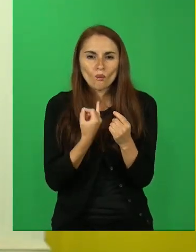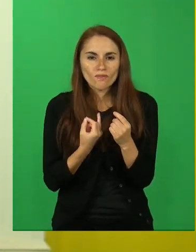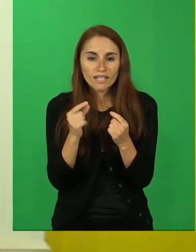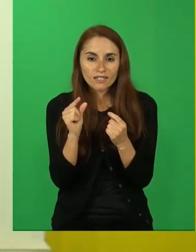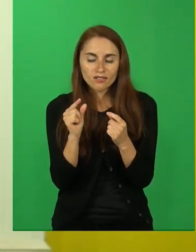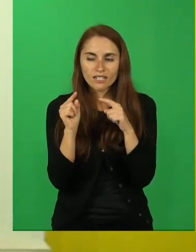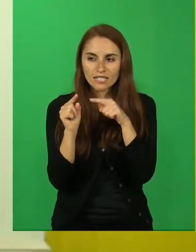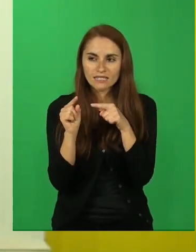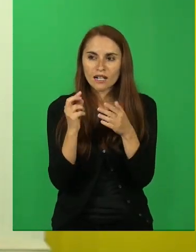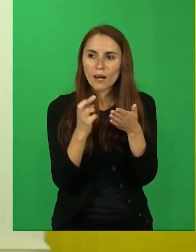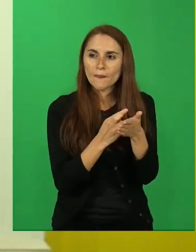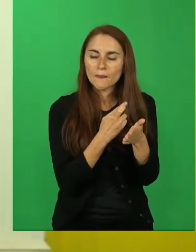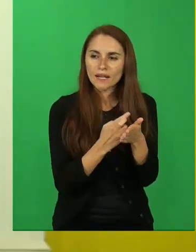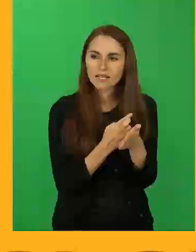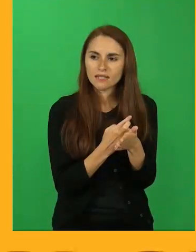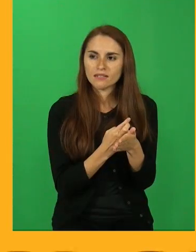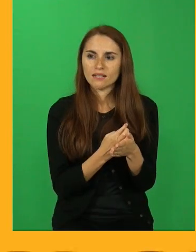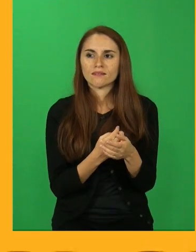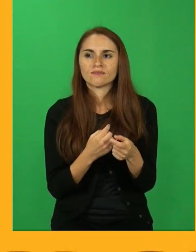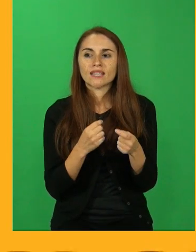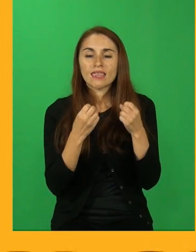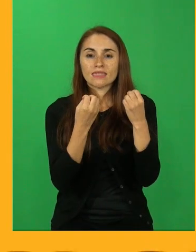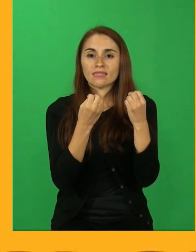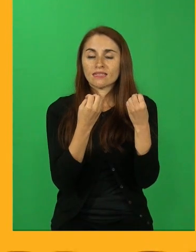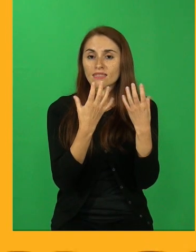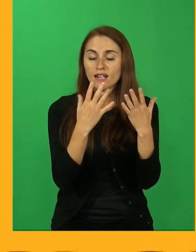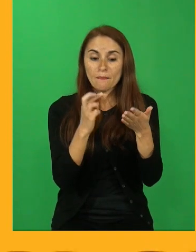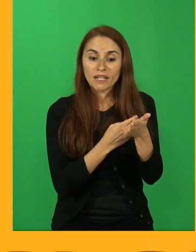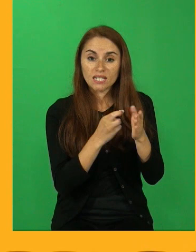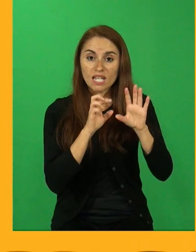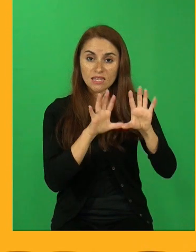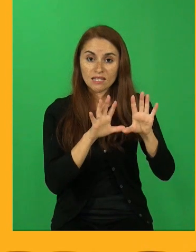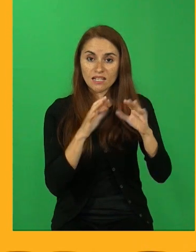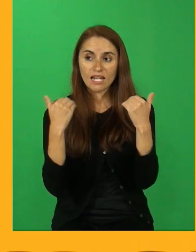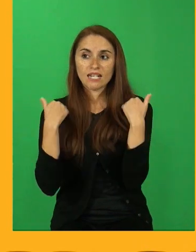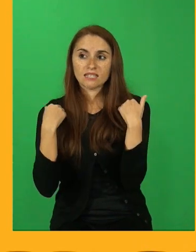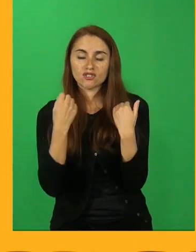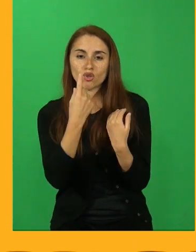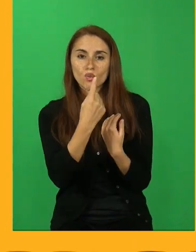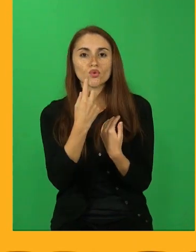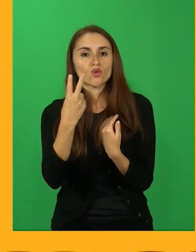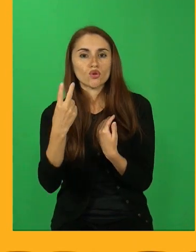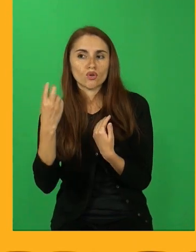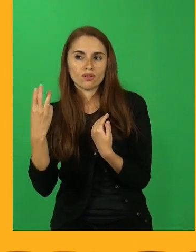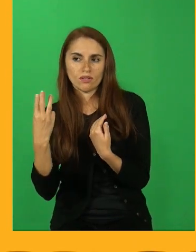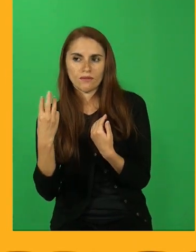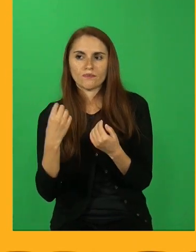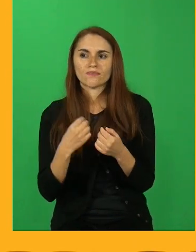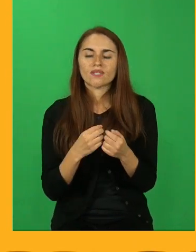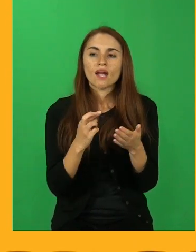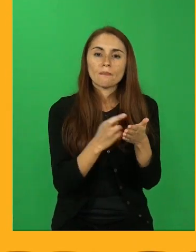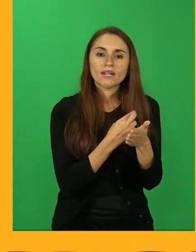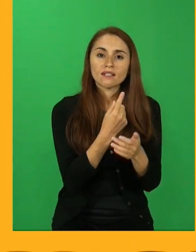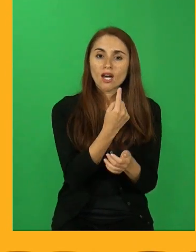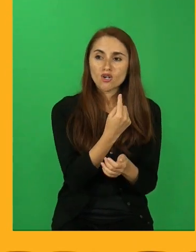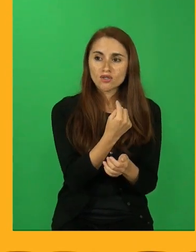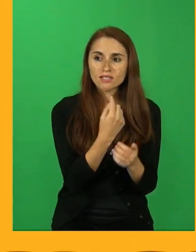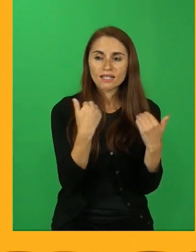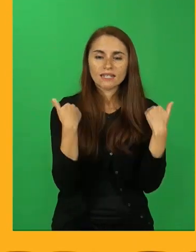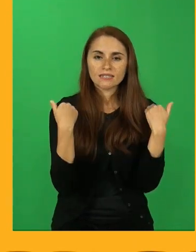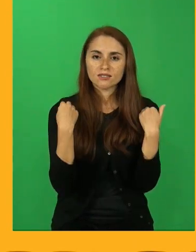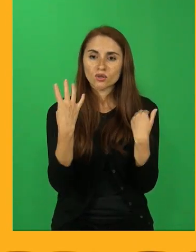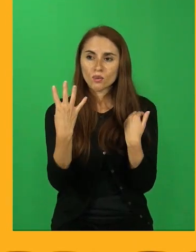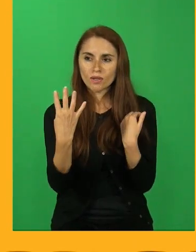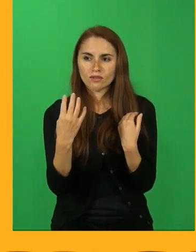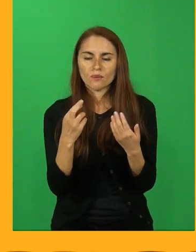¿Qué páginas puedes trabajar? En la página 10 puedes trabajar el ejercicio 1, 2 y 3. En la página 11 el ejercicio